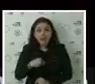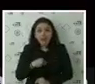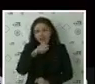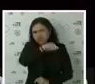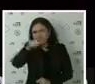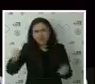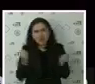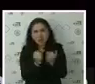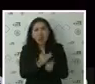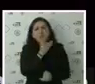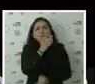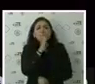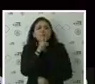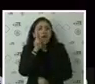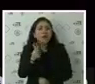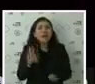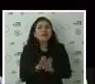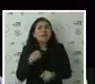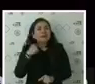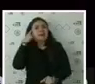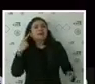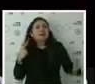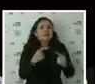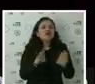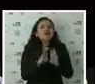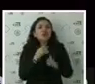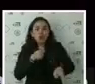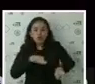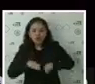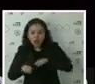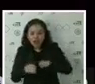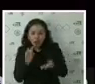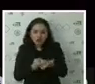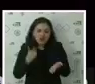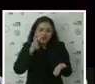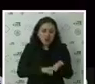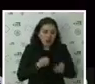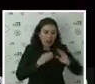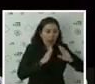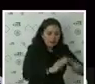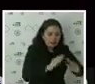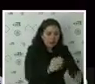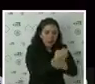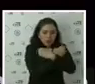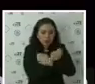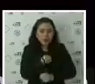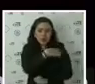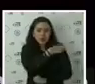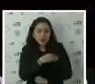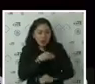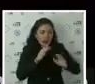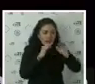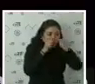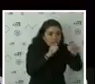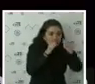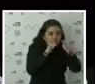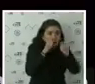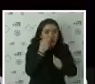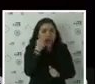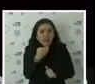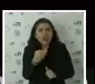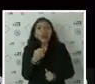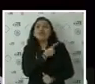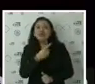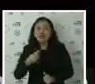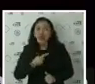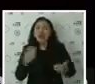bueno, seguramente sus padres se han visto en esa disyuntiva de tratar de combinar el trabajo con la educación a distancia que tienen, en la